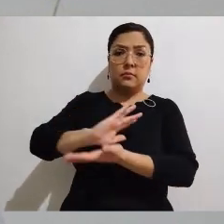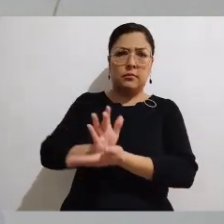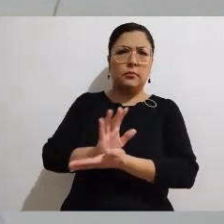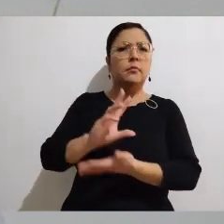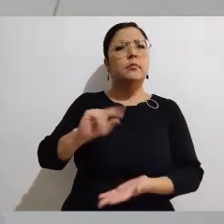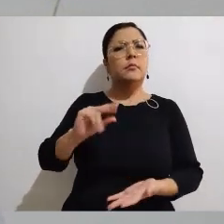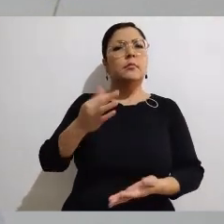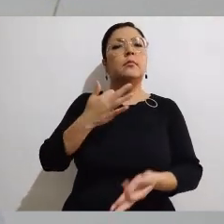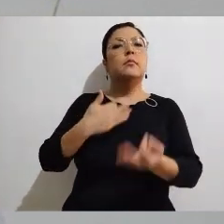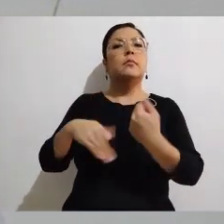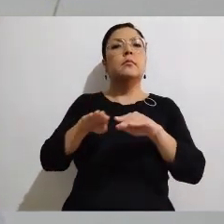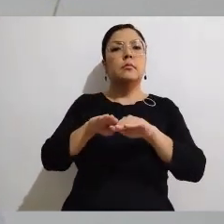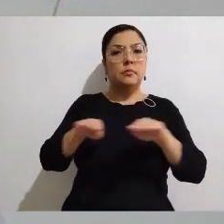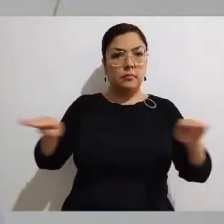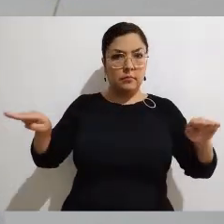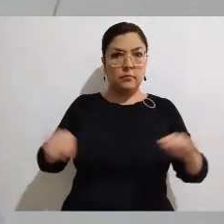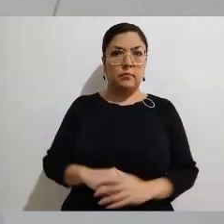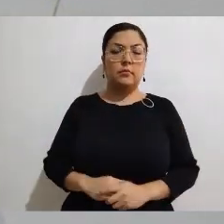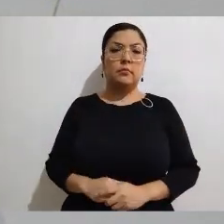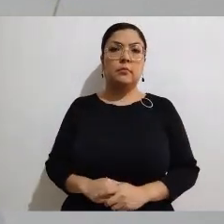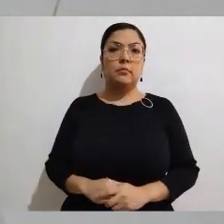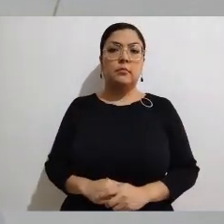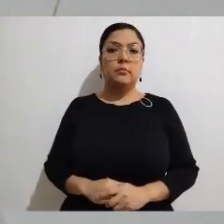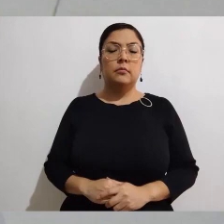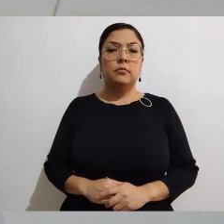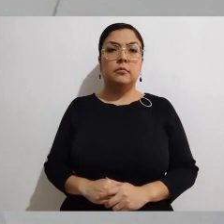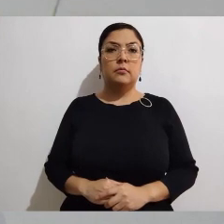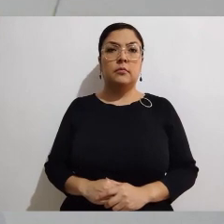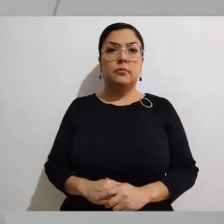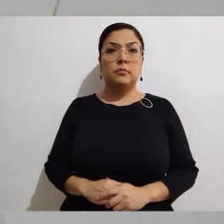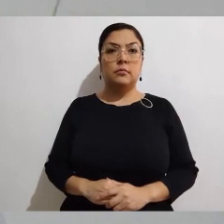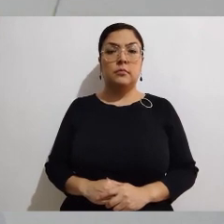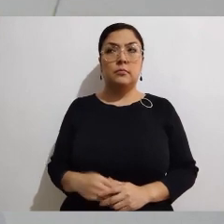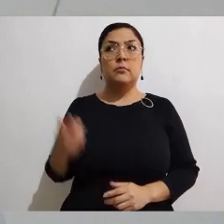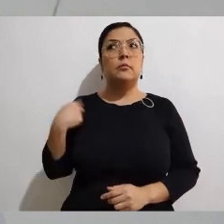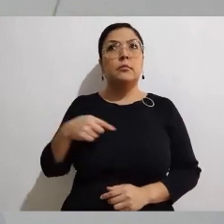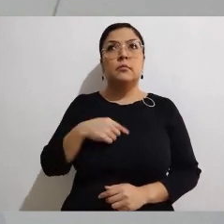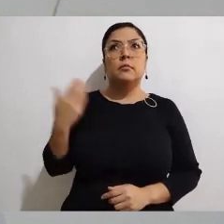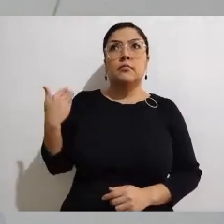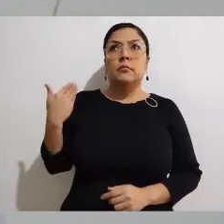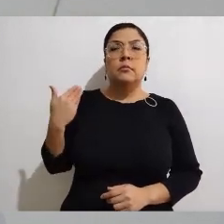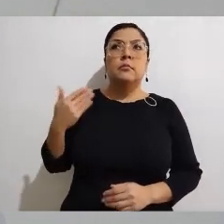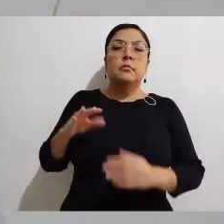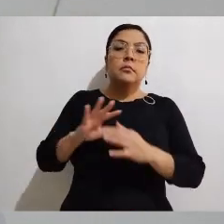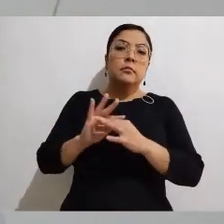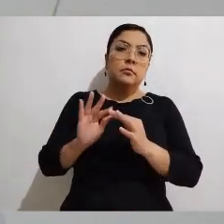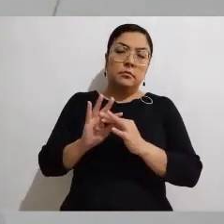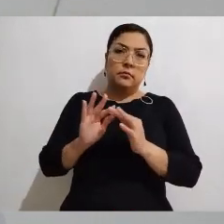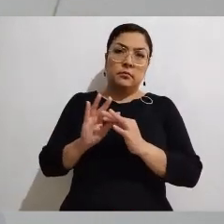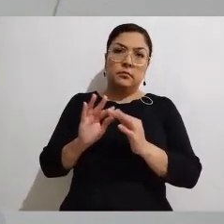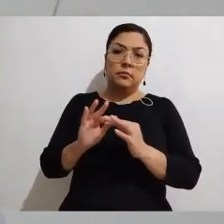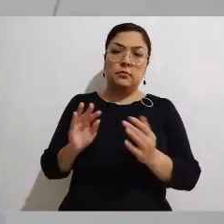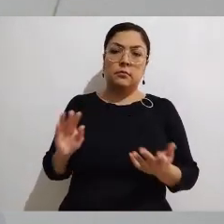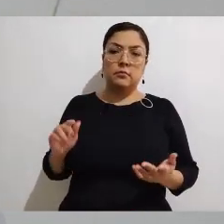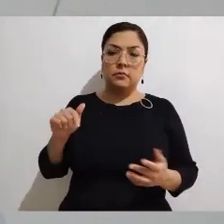oportunidades y a través de concursos públicos. Acabamos de concluir el concurso público, teníamos vacantes en